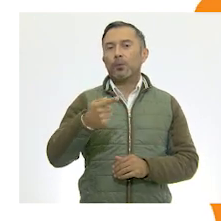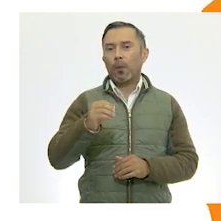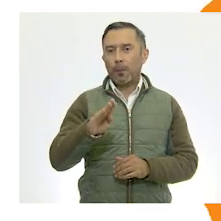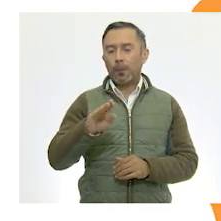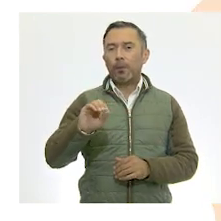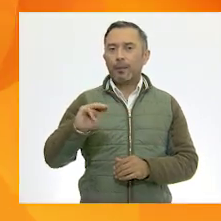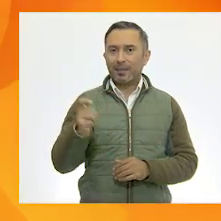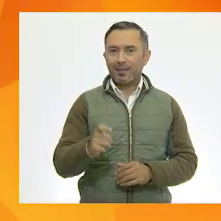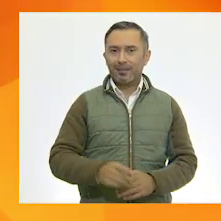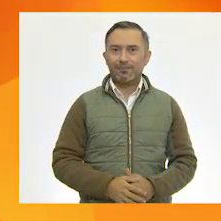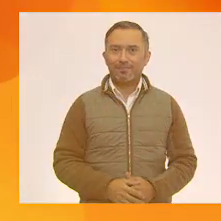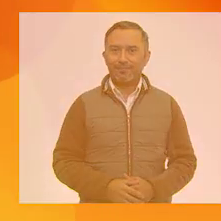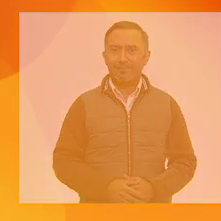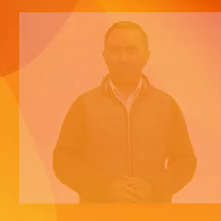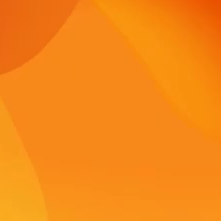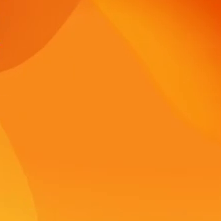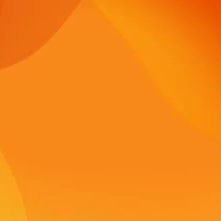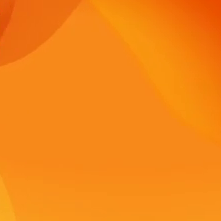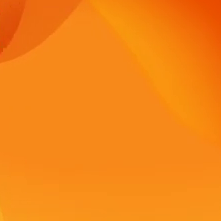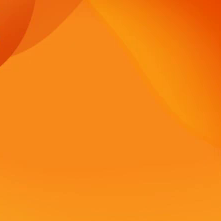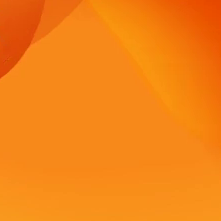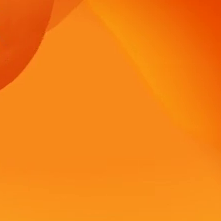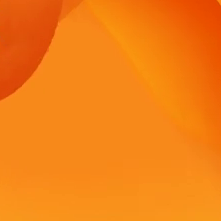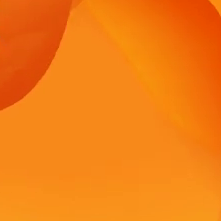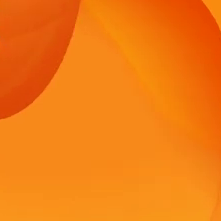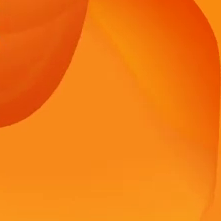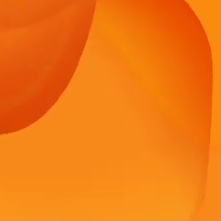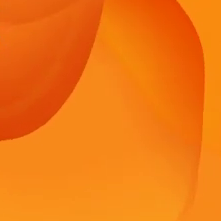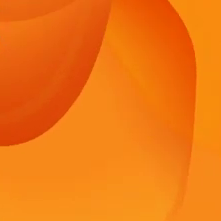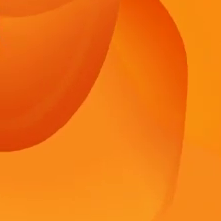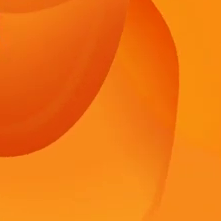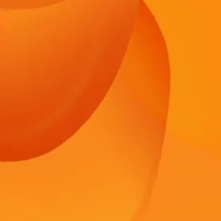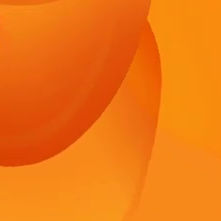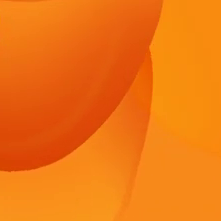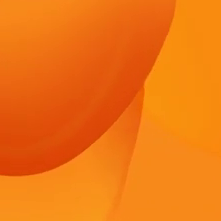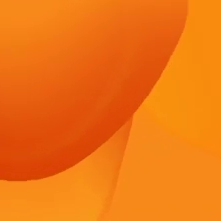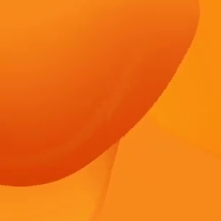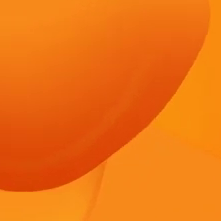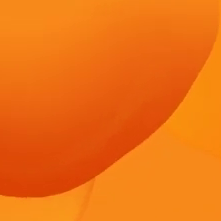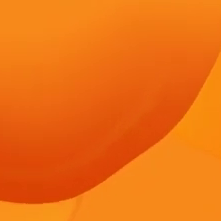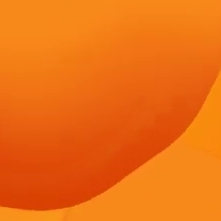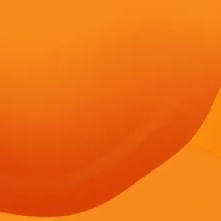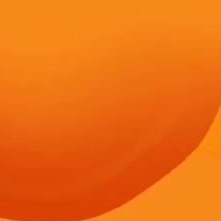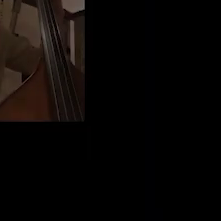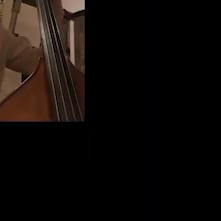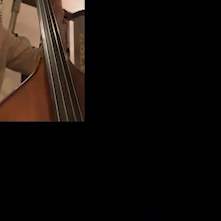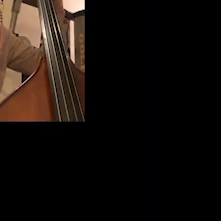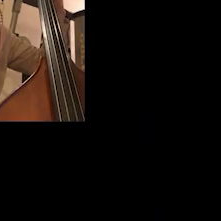aprendeencasa.cep.gov.mx. No se muevan de su lugar porque viene algo muy importante.